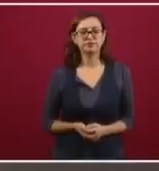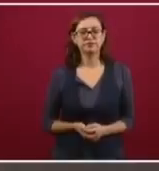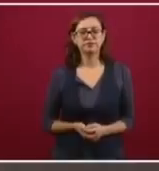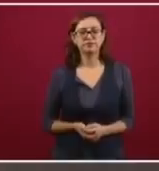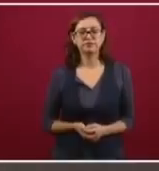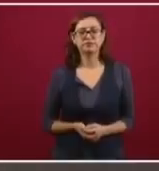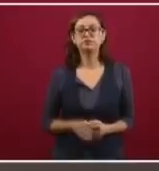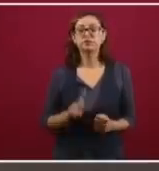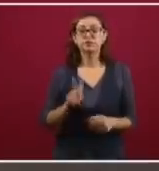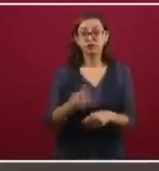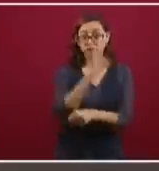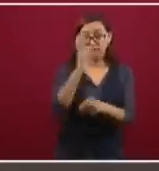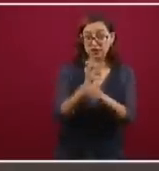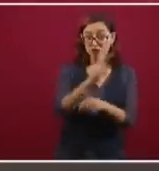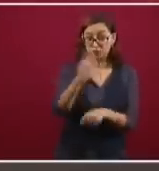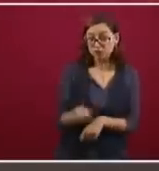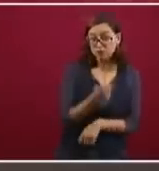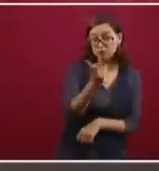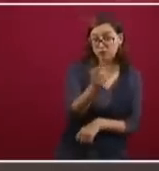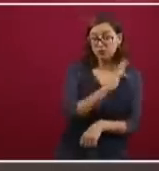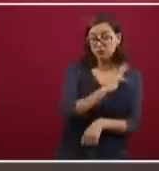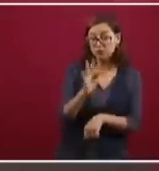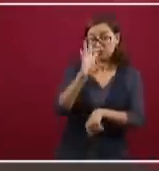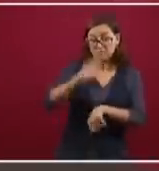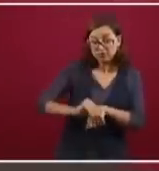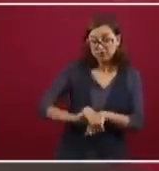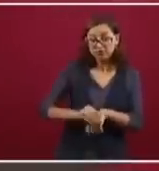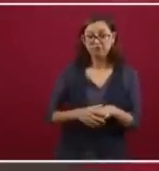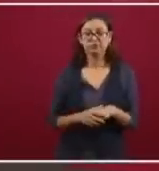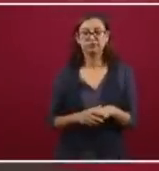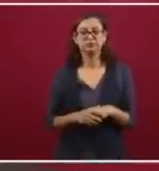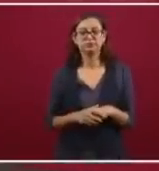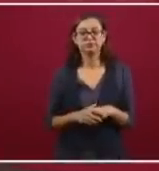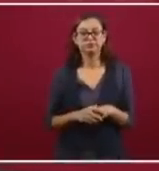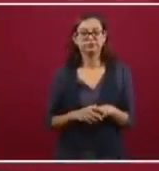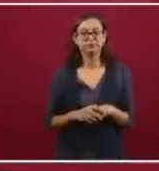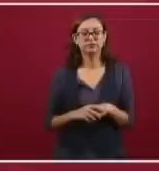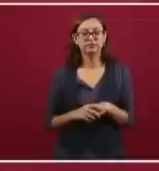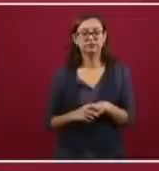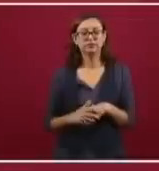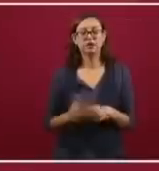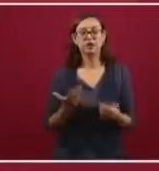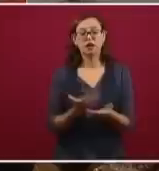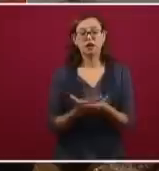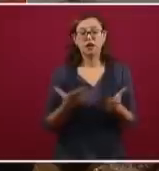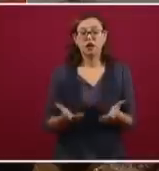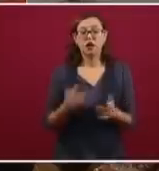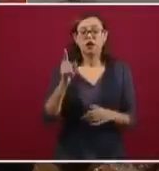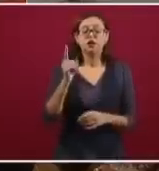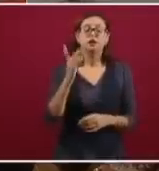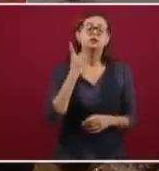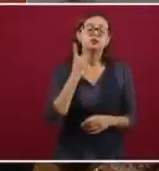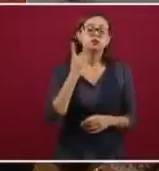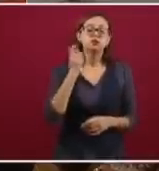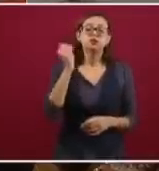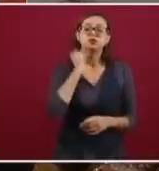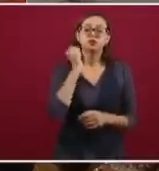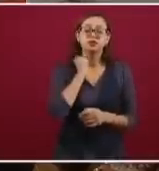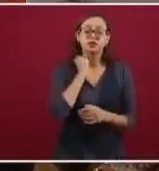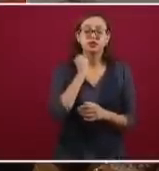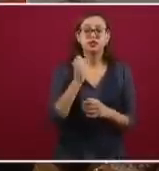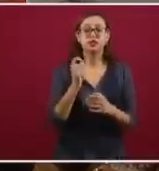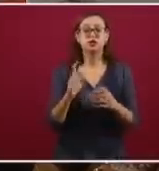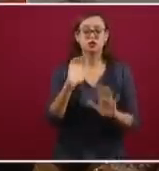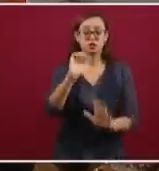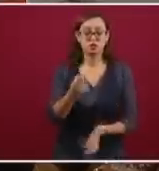Sí, si me permite una segunda pregunta, señor presidente. Con el presupuesto que se ha mandado a los legisladores, las metas que